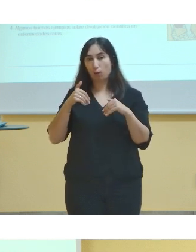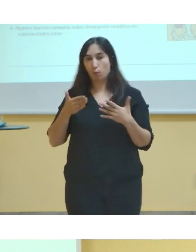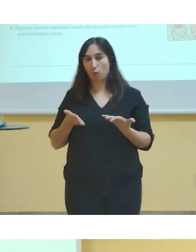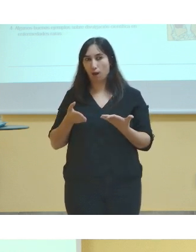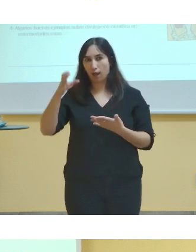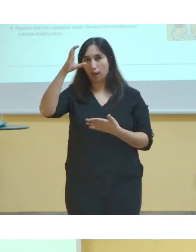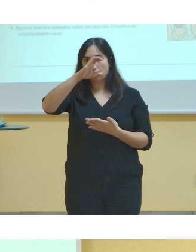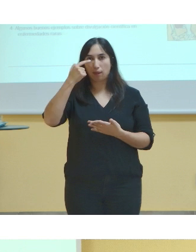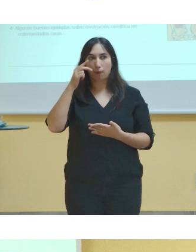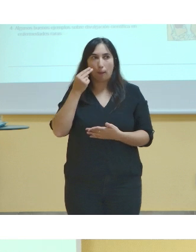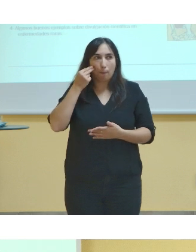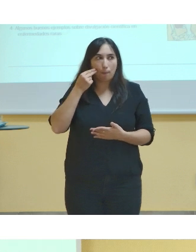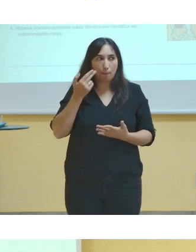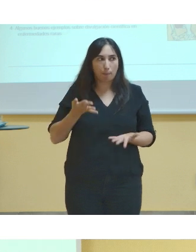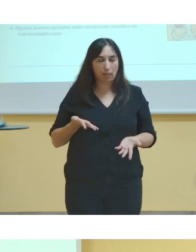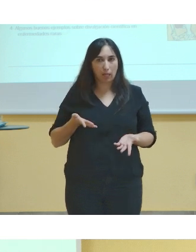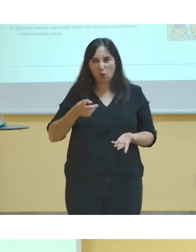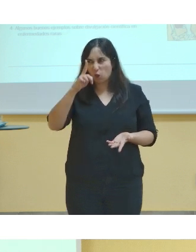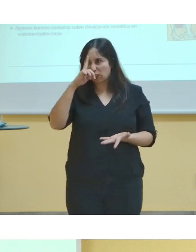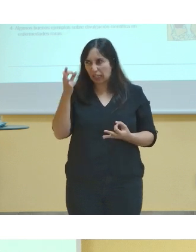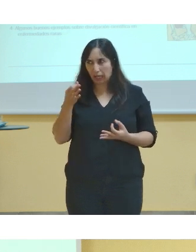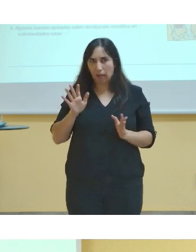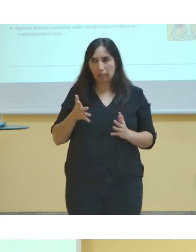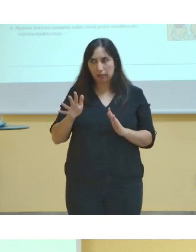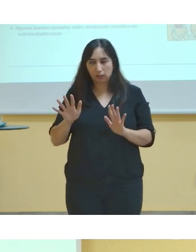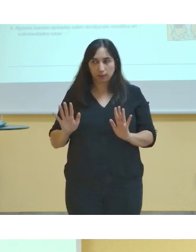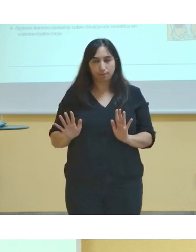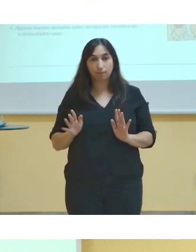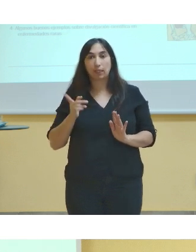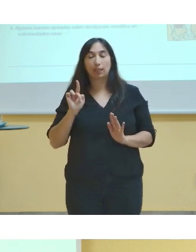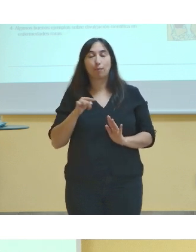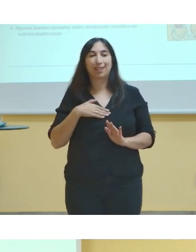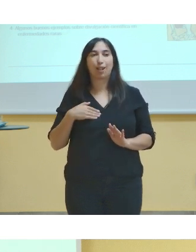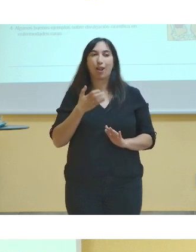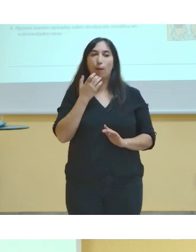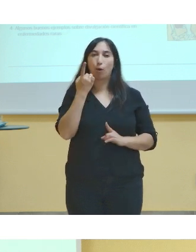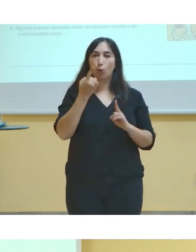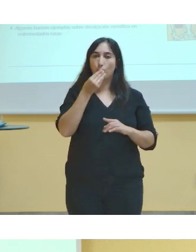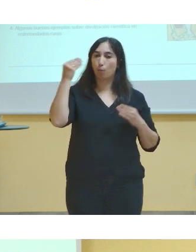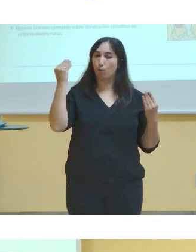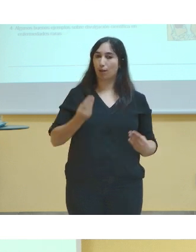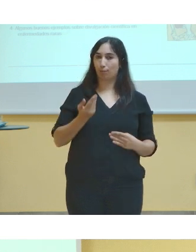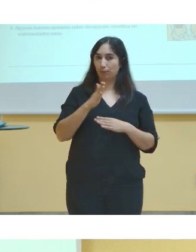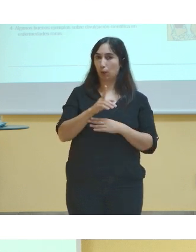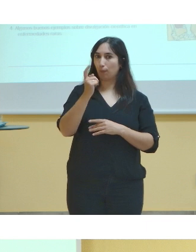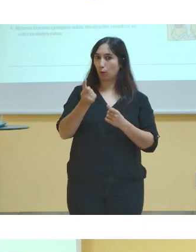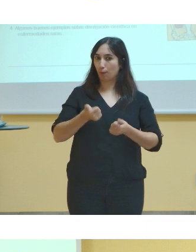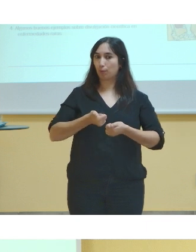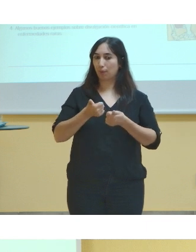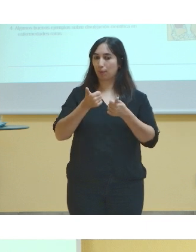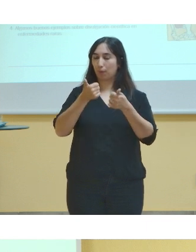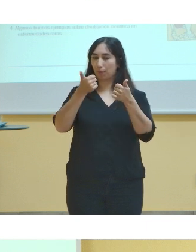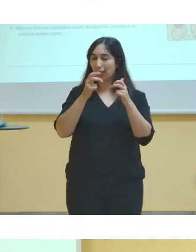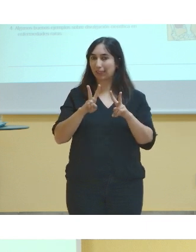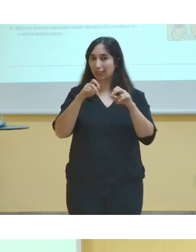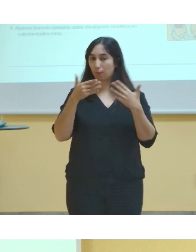miedo a la ciencia, es esa otra cosa que no sé qué es, pero ahí está. Y luego quiero dar algunos buenos ejemplos, que cada vez hay más afortunadamente, sobre lo